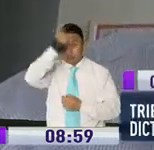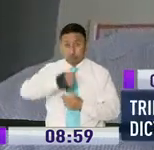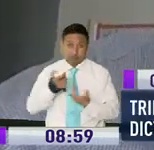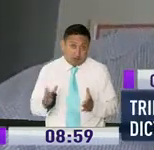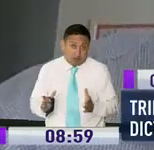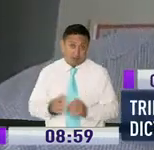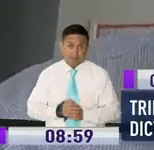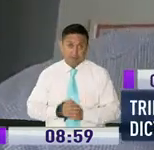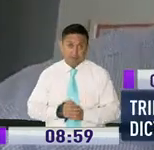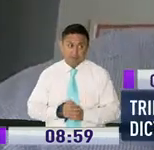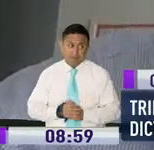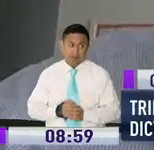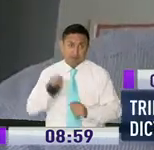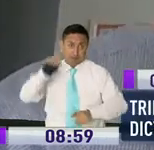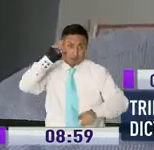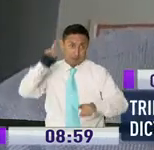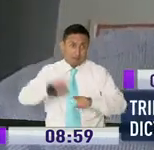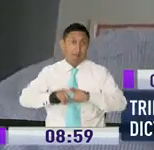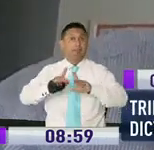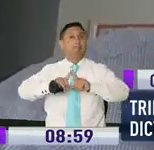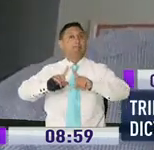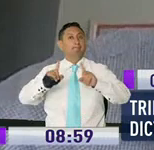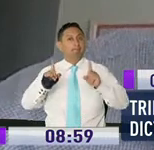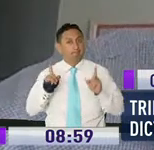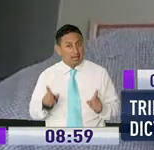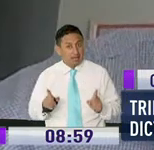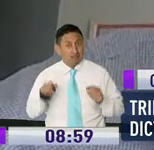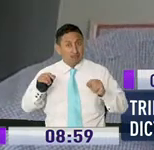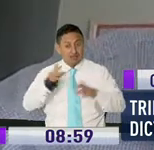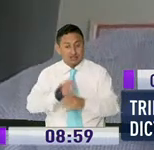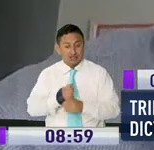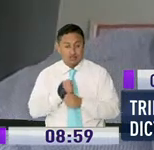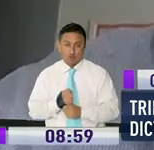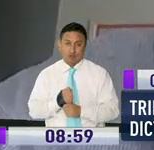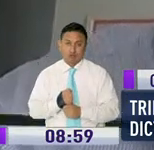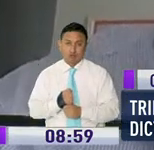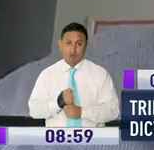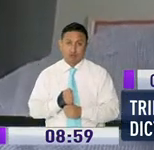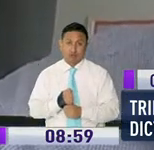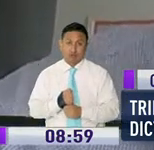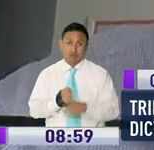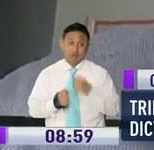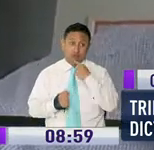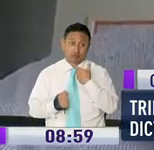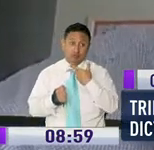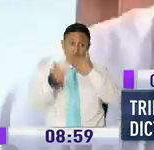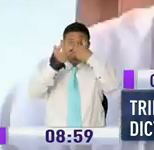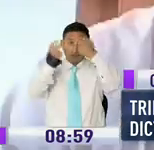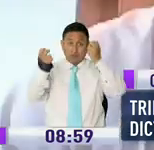resolución, yo estoy de acuerdo siempre y cuando sea con las seguridades debidas, como lo han hecho, que es por la vía